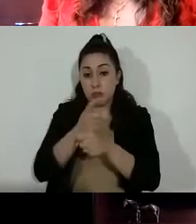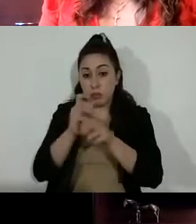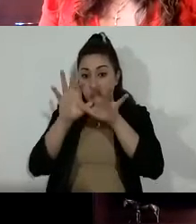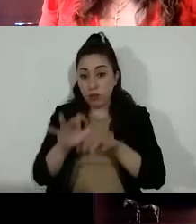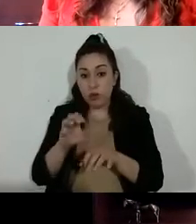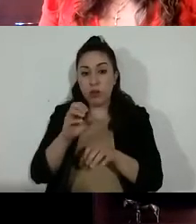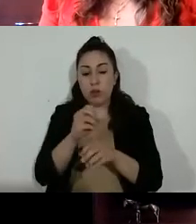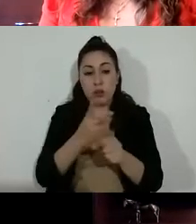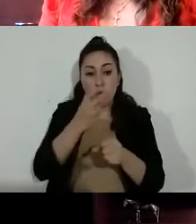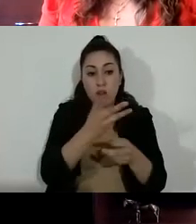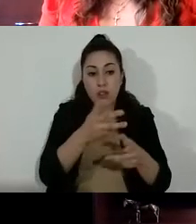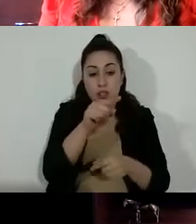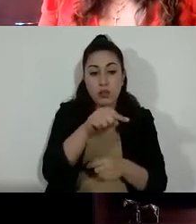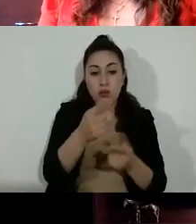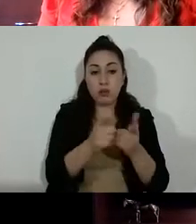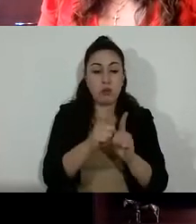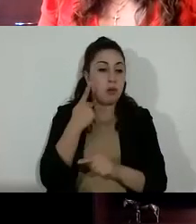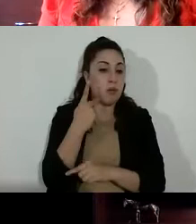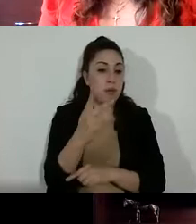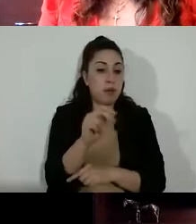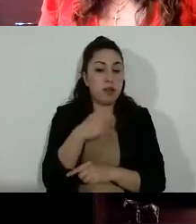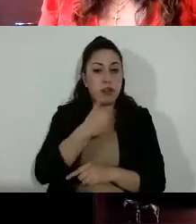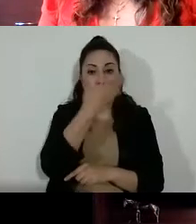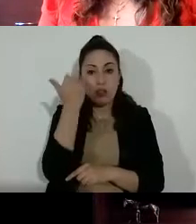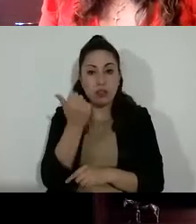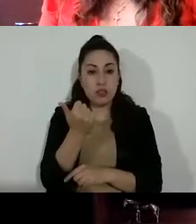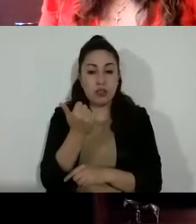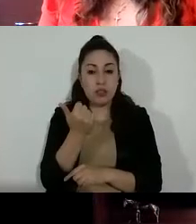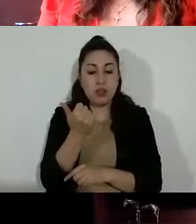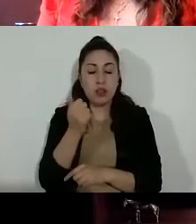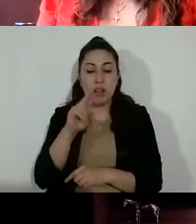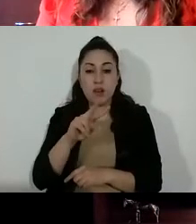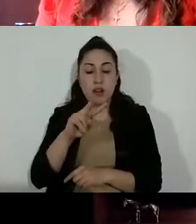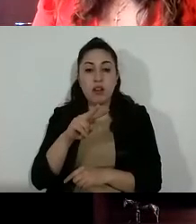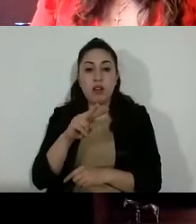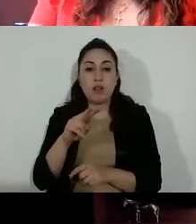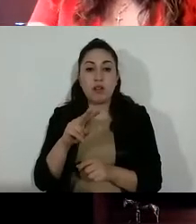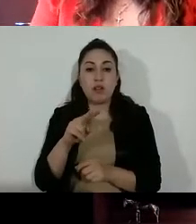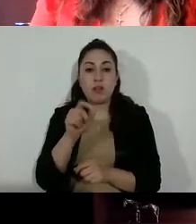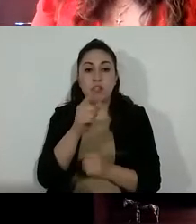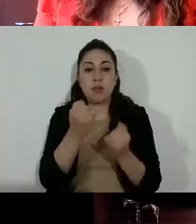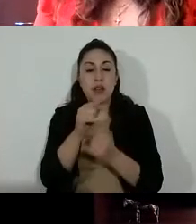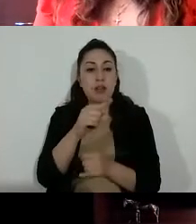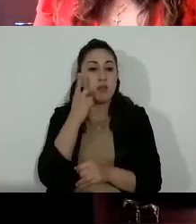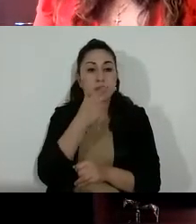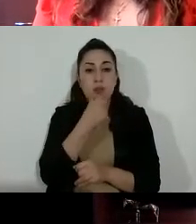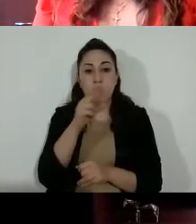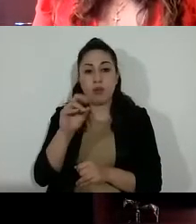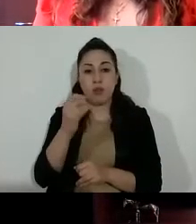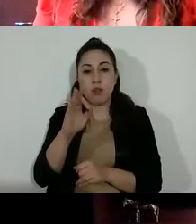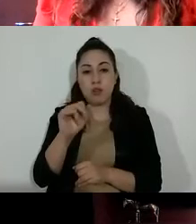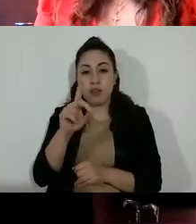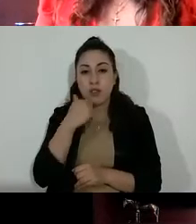del PAN, suscrito por el diputado Cristian von Roerich y un servidor, y el diputado Royfield. ¿Es